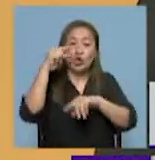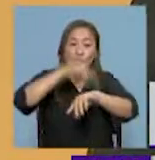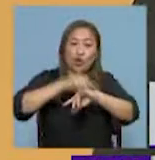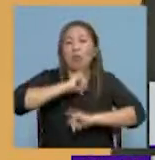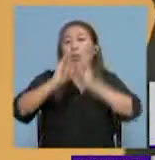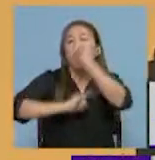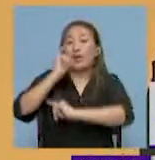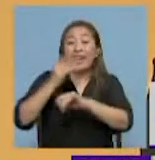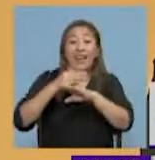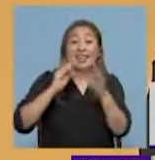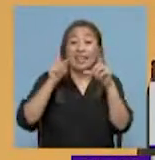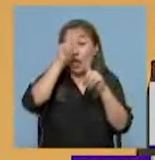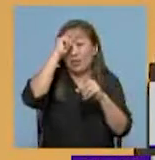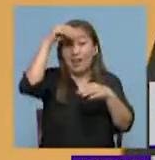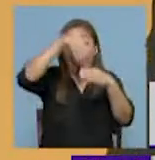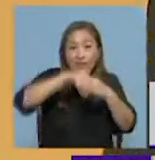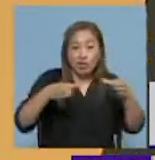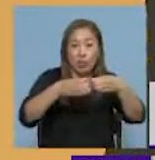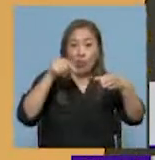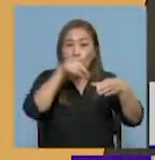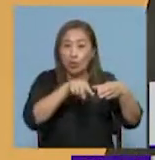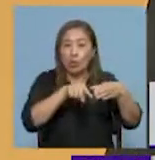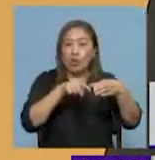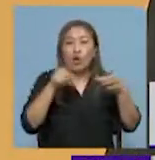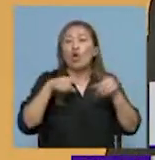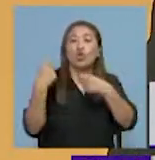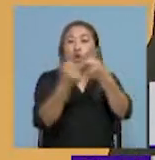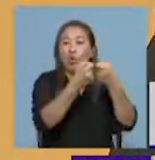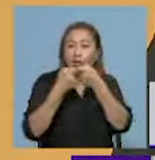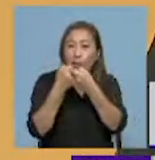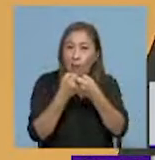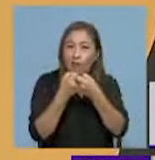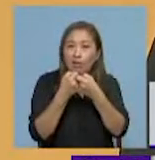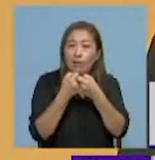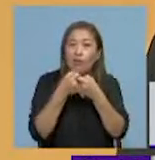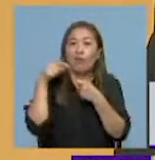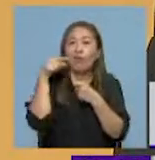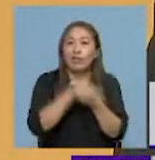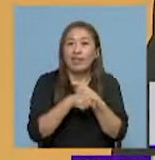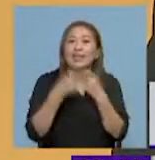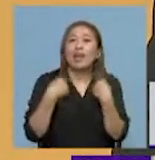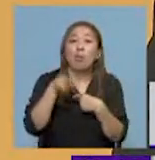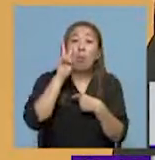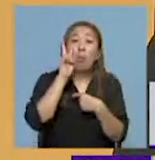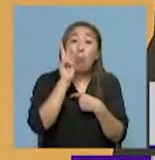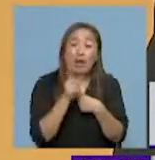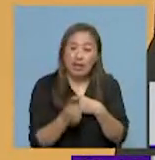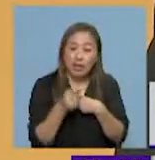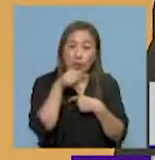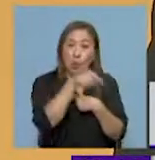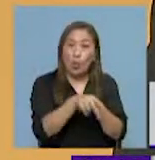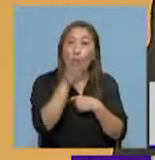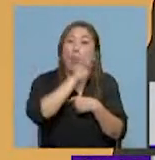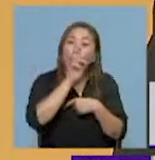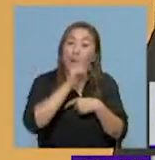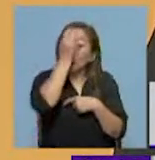adentro del hospital el equipo concluyó en forma unánime de que dado el riesgo que tiene esta